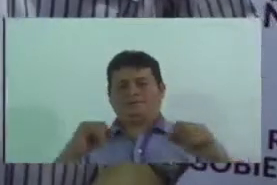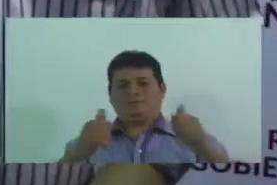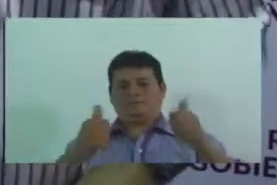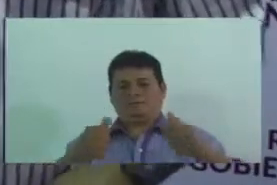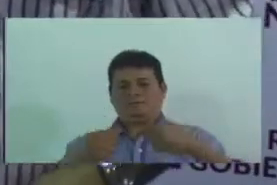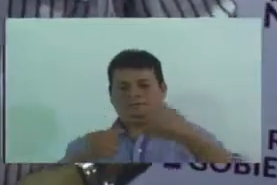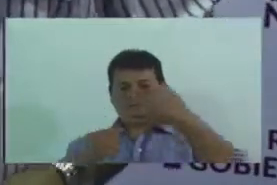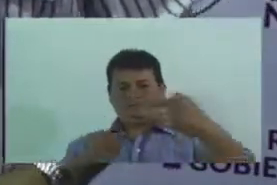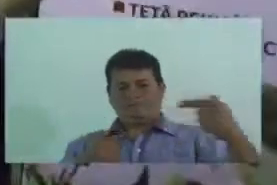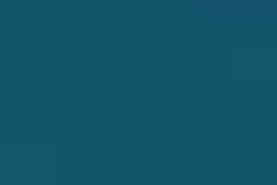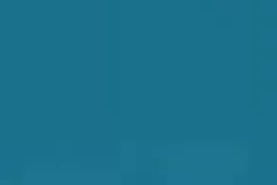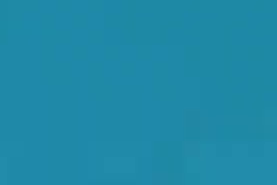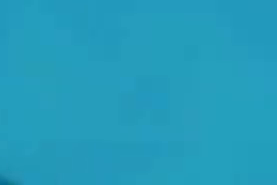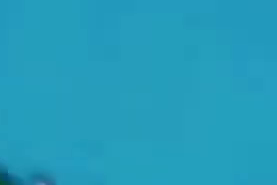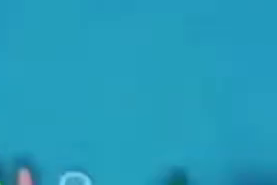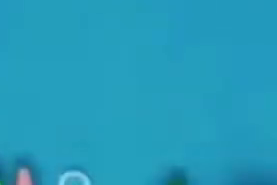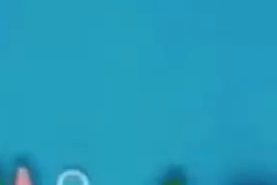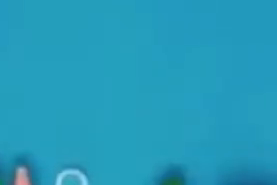próximo encuentro.